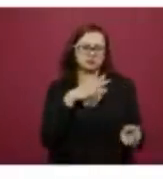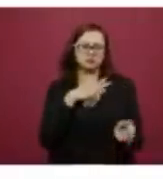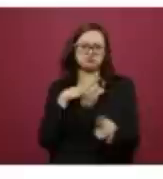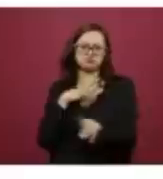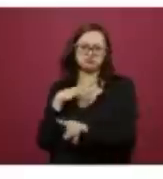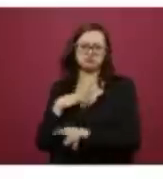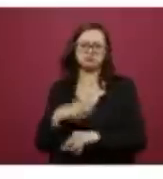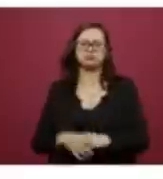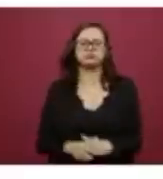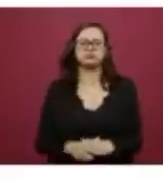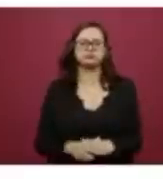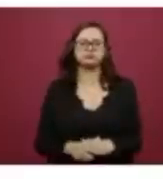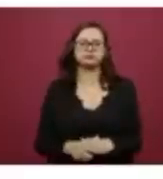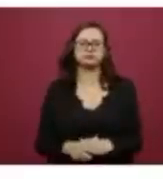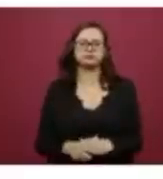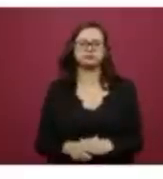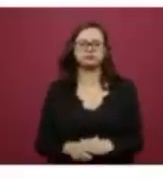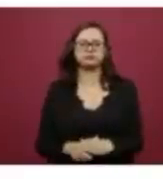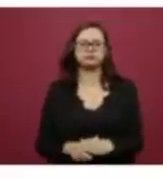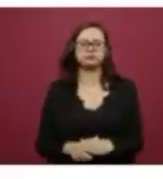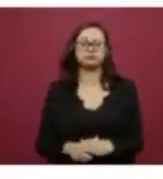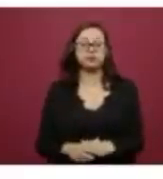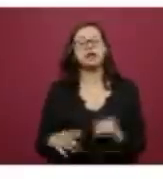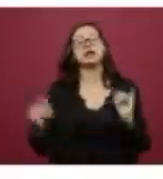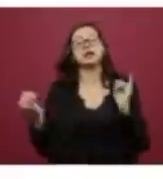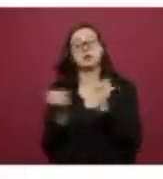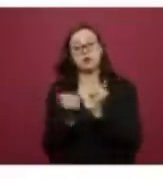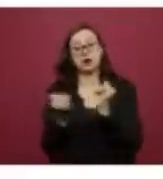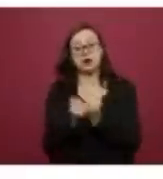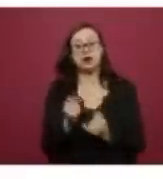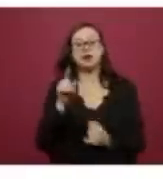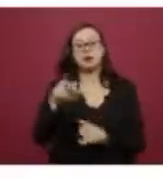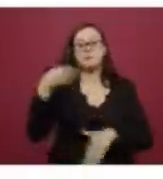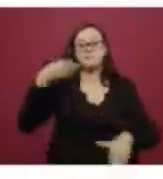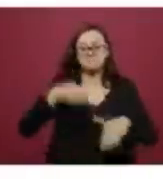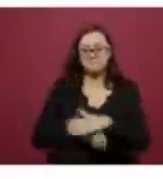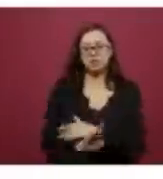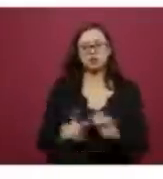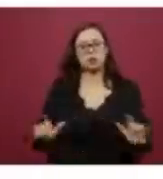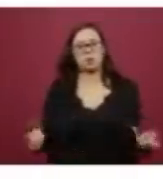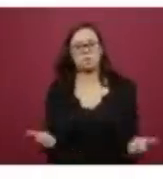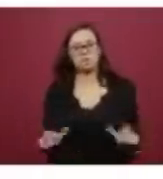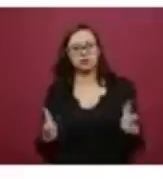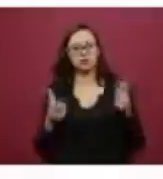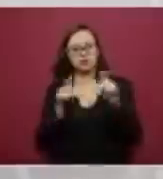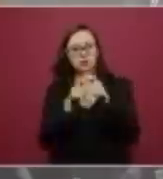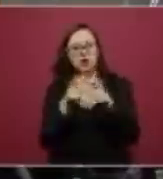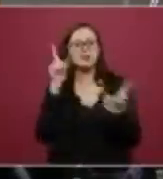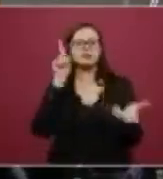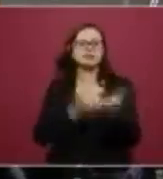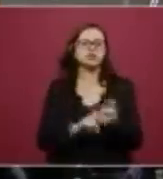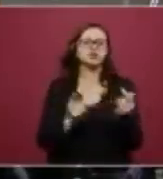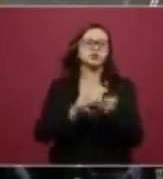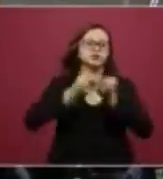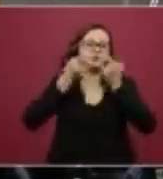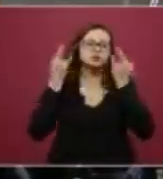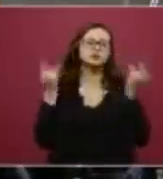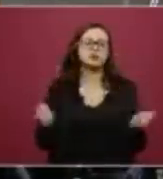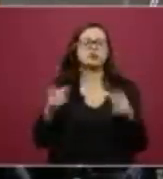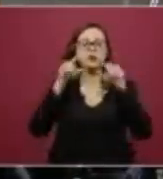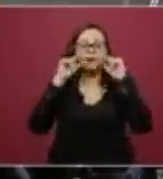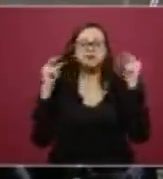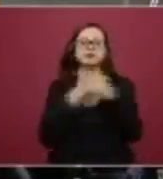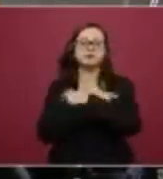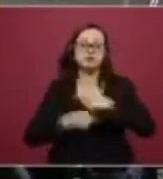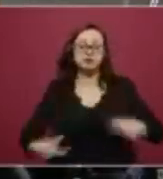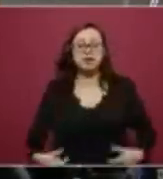Y además, en el metro Pino Suárez se presenta una exposición de la biografía de Zapata, y en el metro